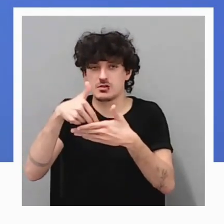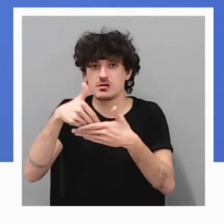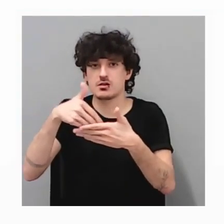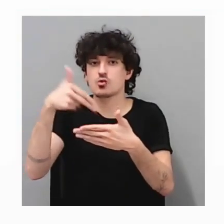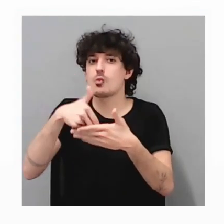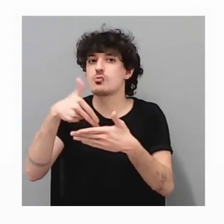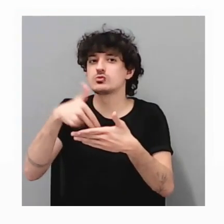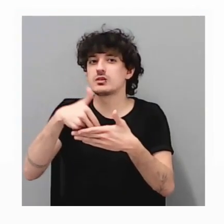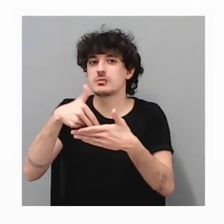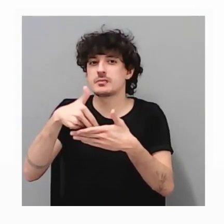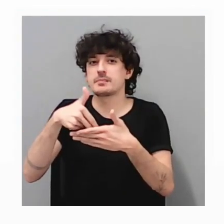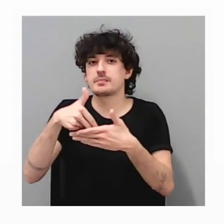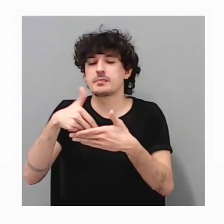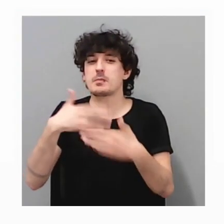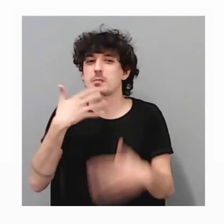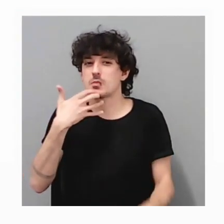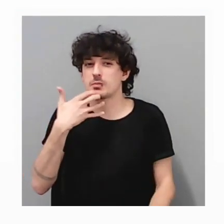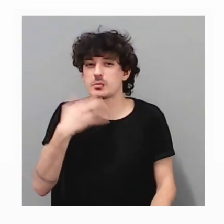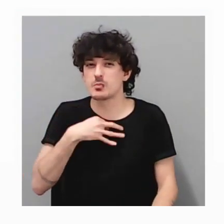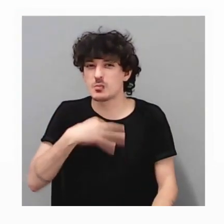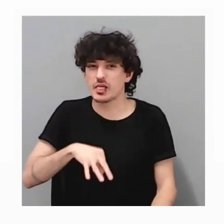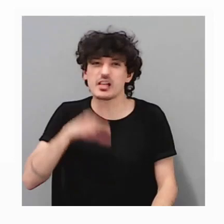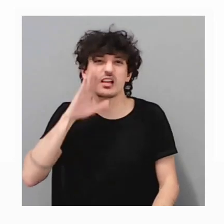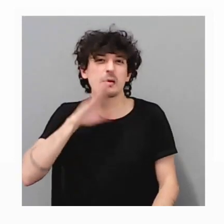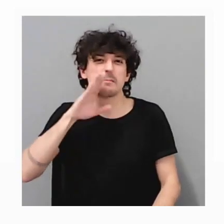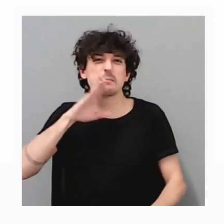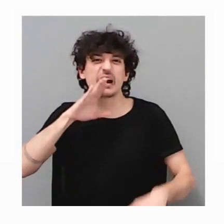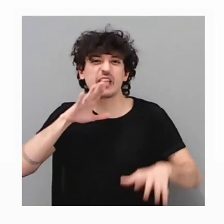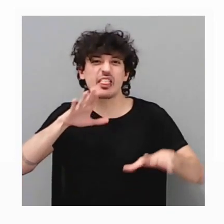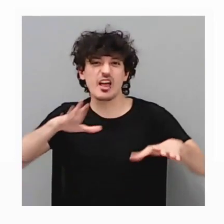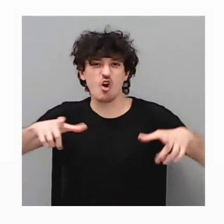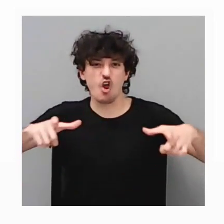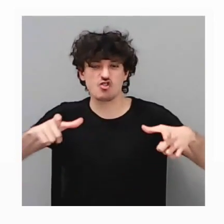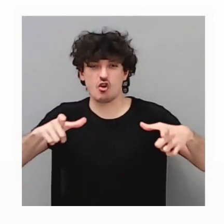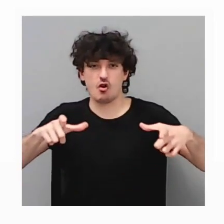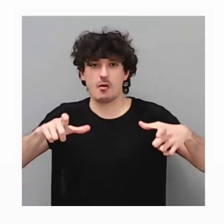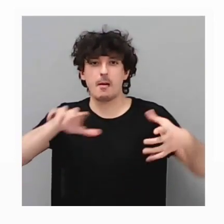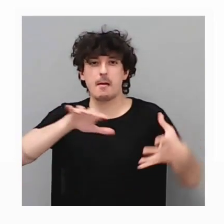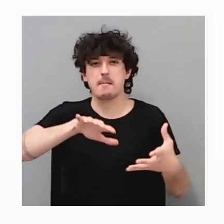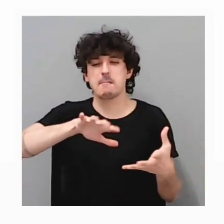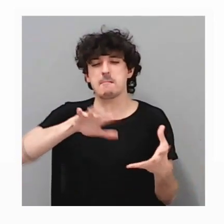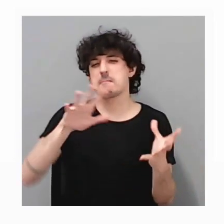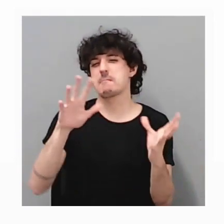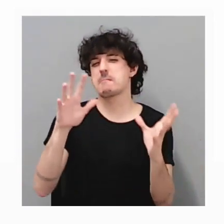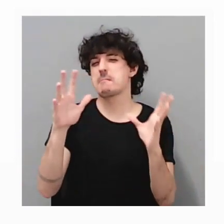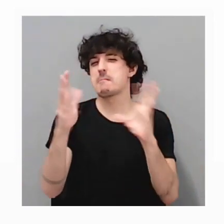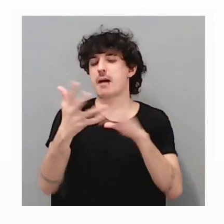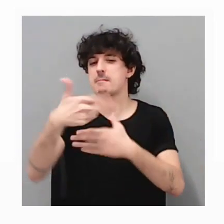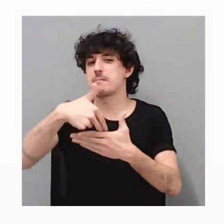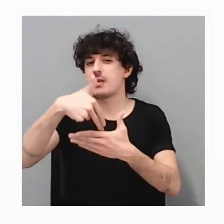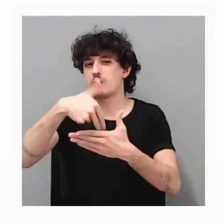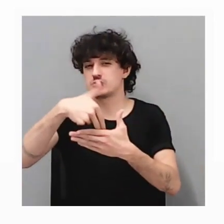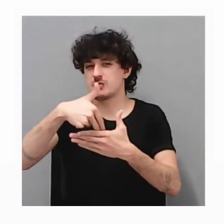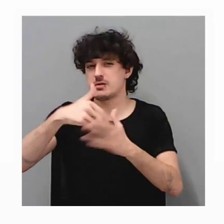local, es decir, podemos convertir los vertederos en plantas petrolíferas y volver a tener ese combustible no solo con un